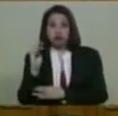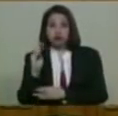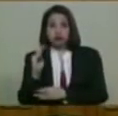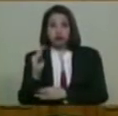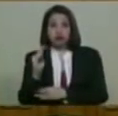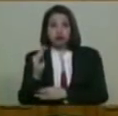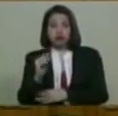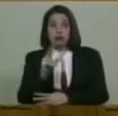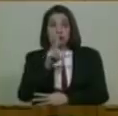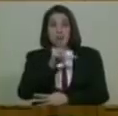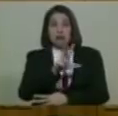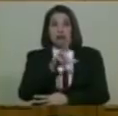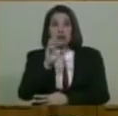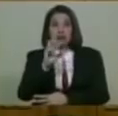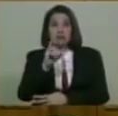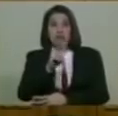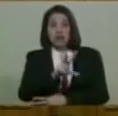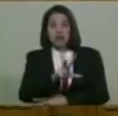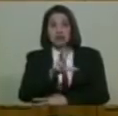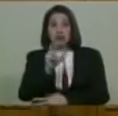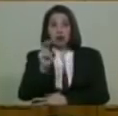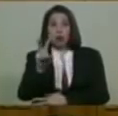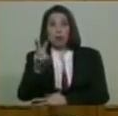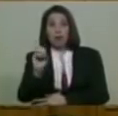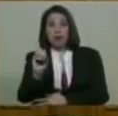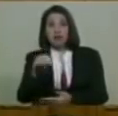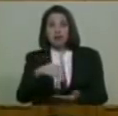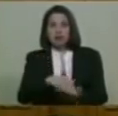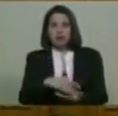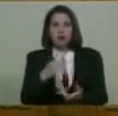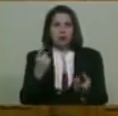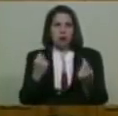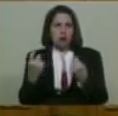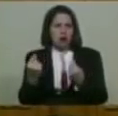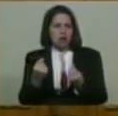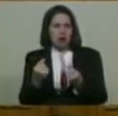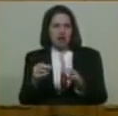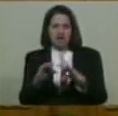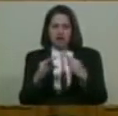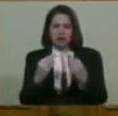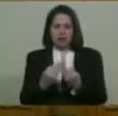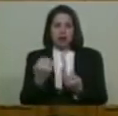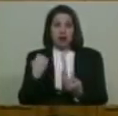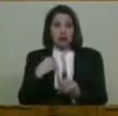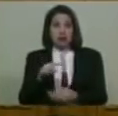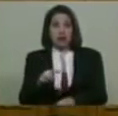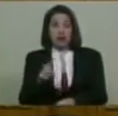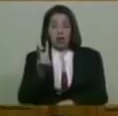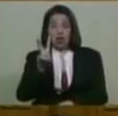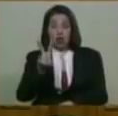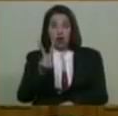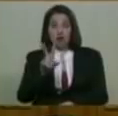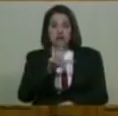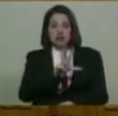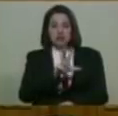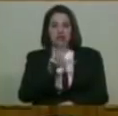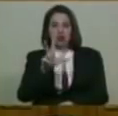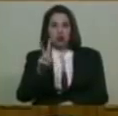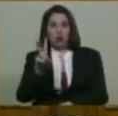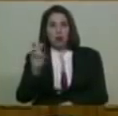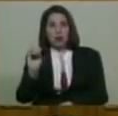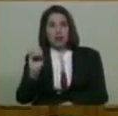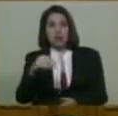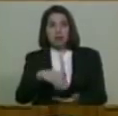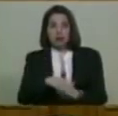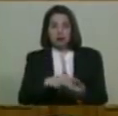de 320 mil bolívares. Familia que tenga 2 integrantes, 320 mil